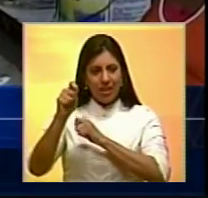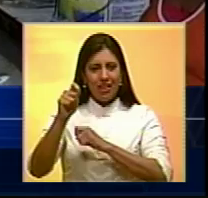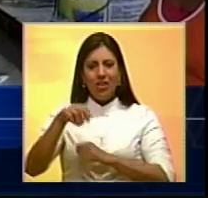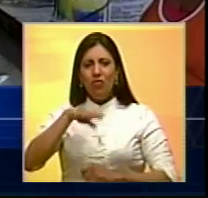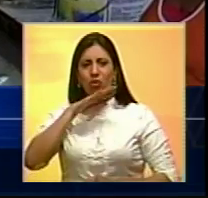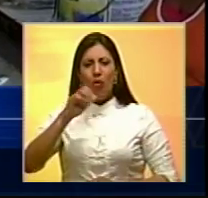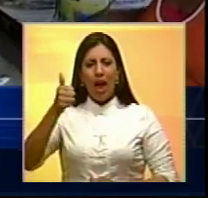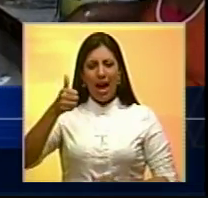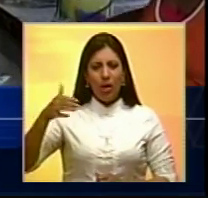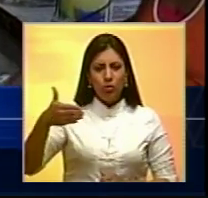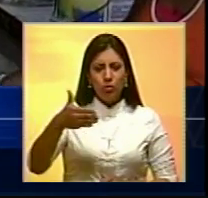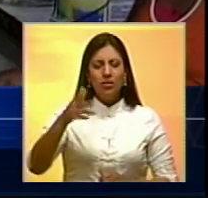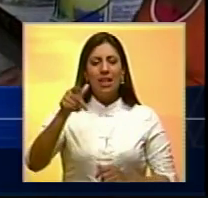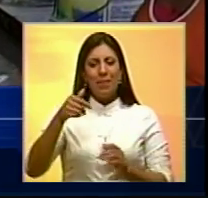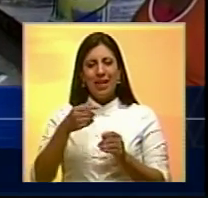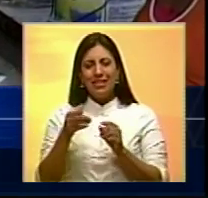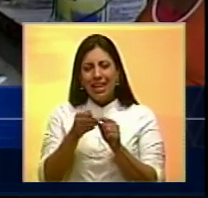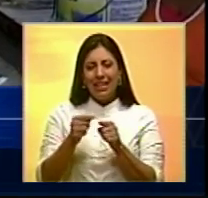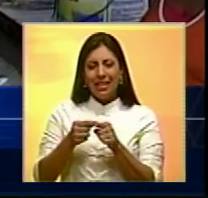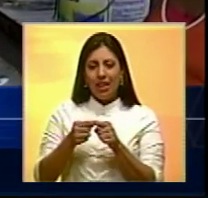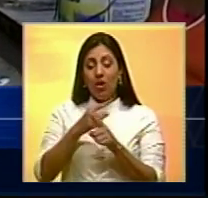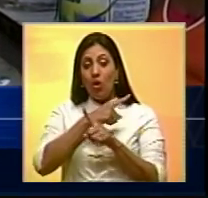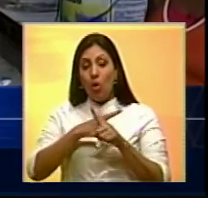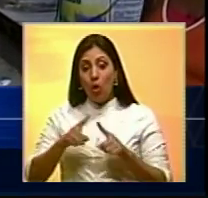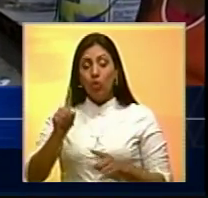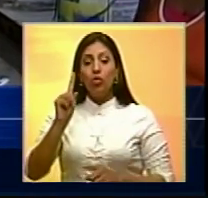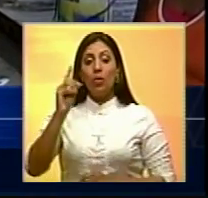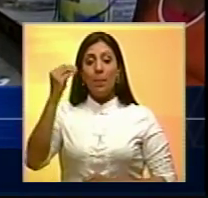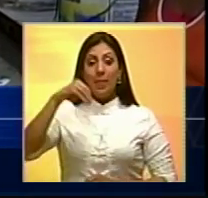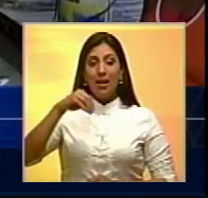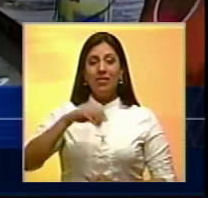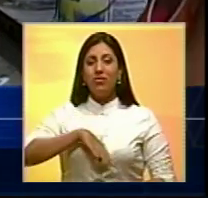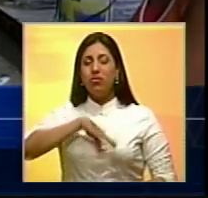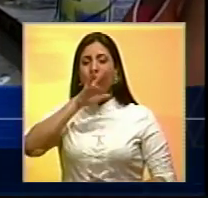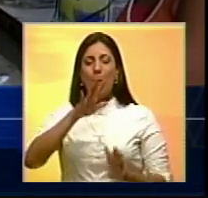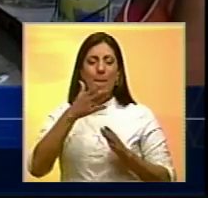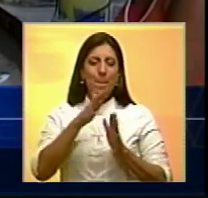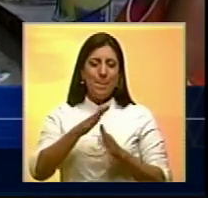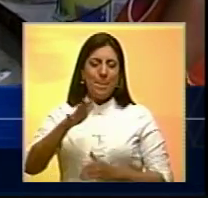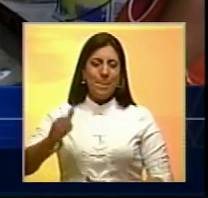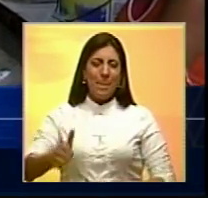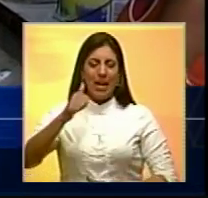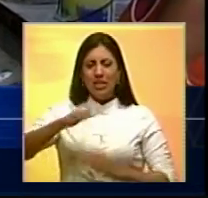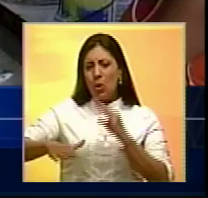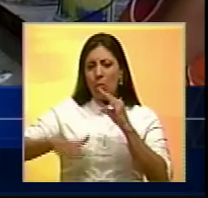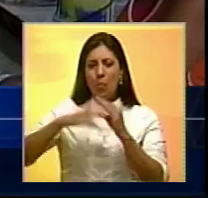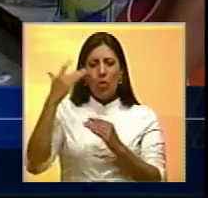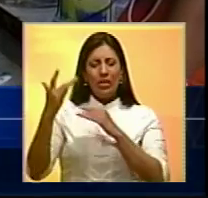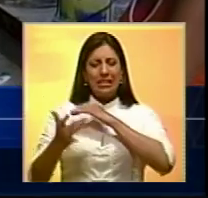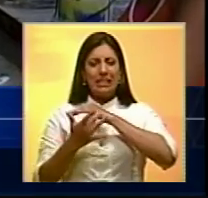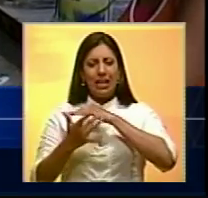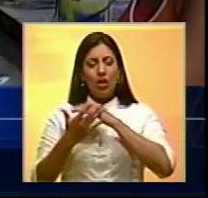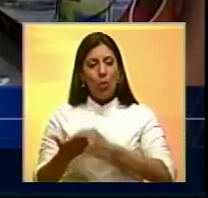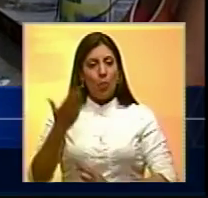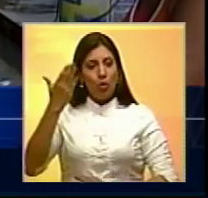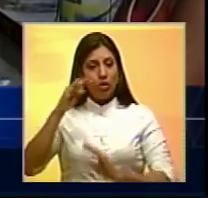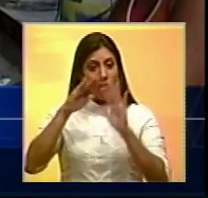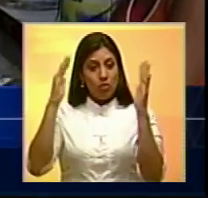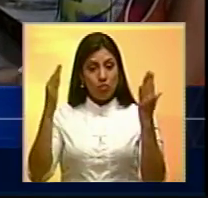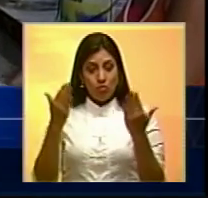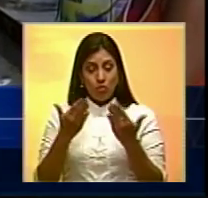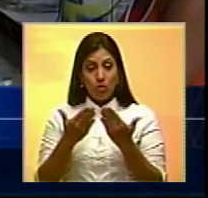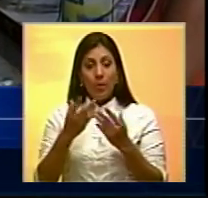de atún y de sardinas. Albergamos una de las flotas pesqueras más modernas e importantes del